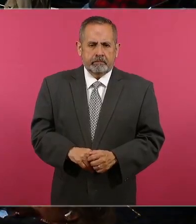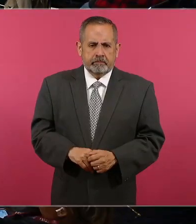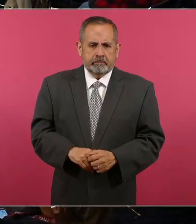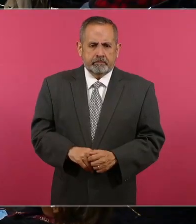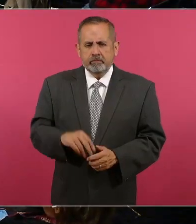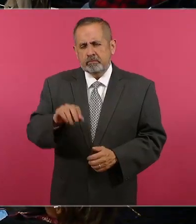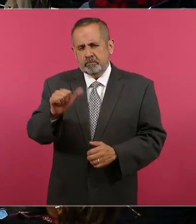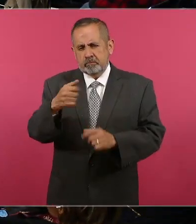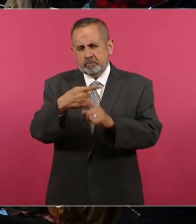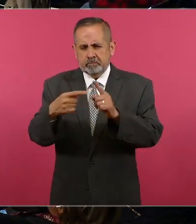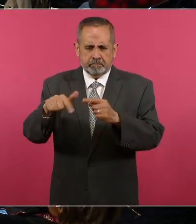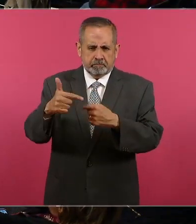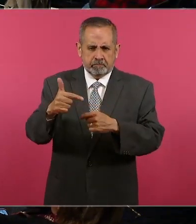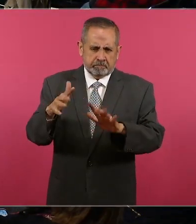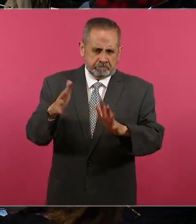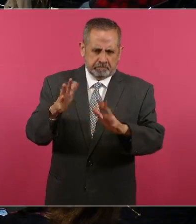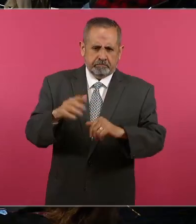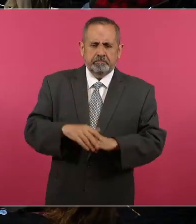11:30, 12.